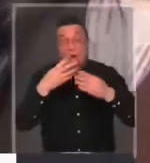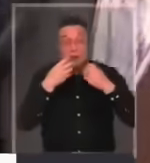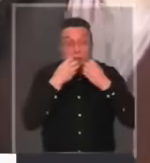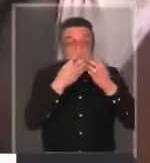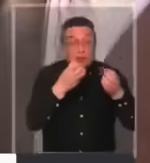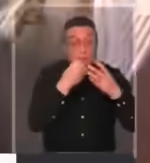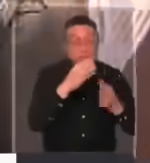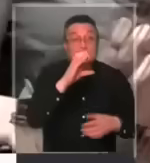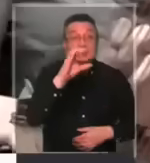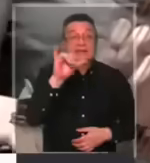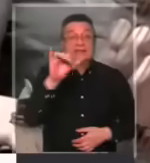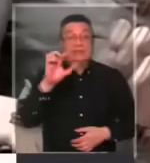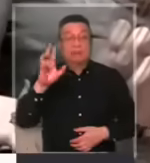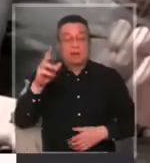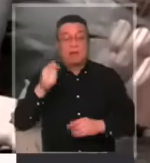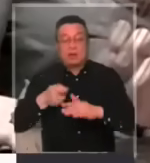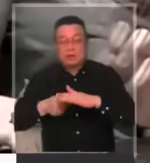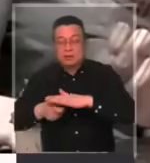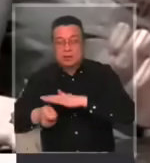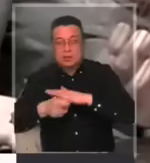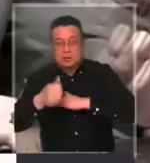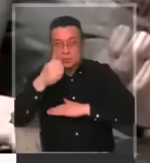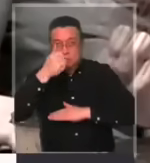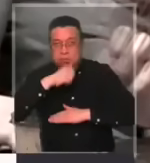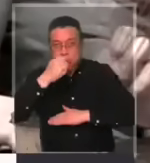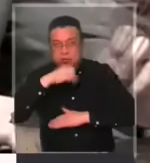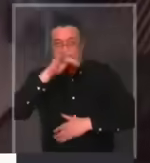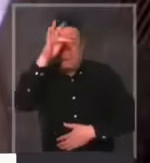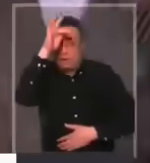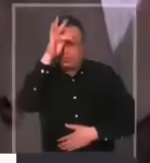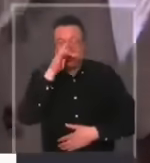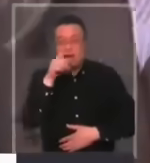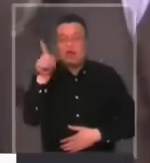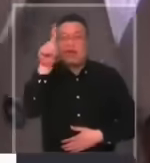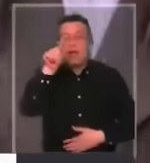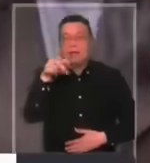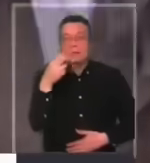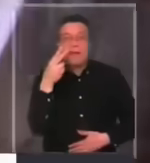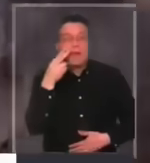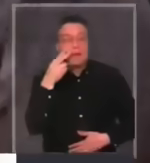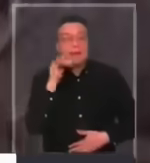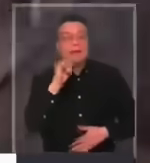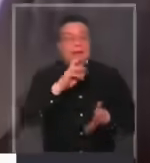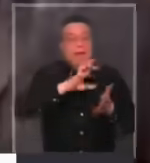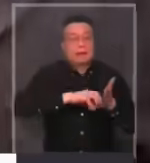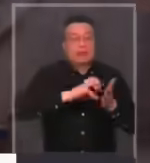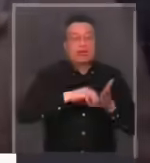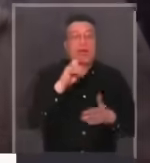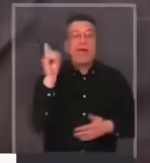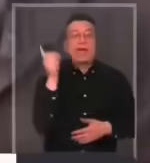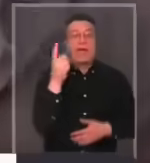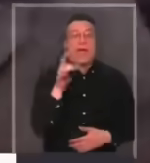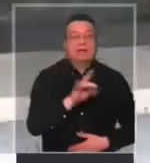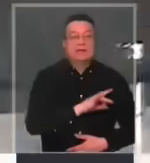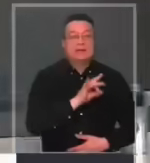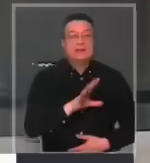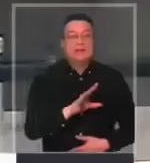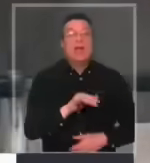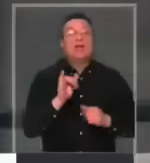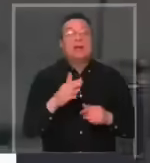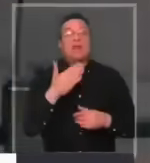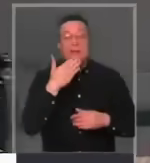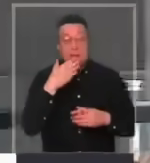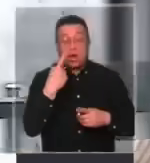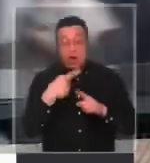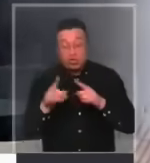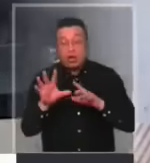CIPER mencionaba posibles pagos de coimas a funcionarios del Servicio de Impuestos Internos y Tesorería, pero dejó abierta también una caja de